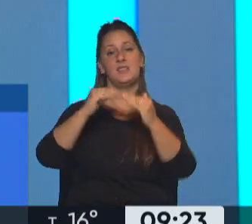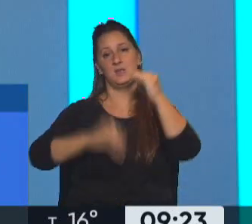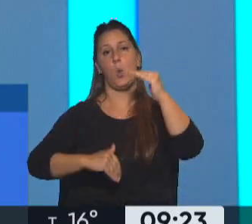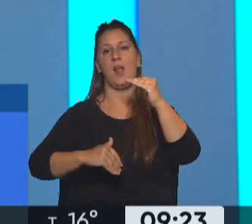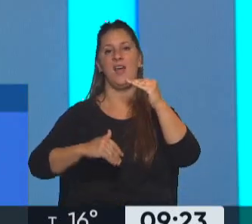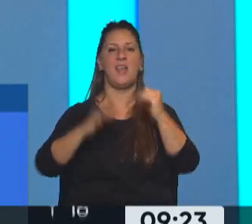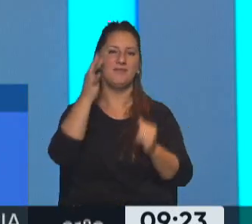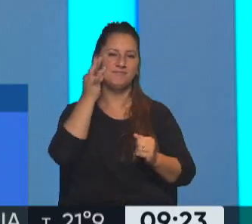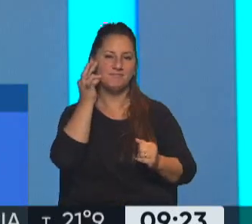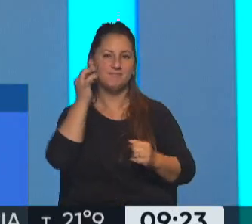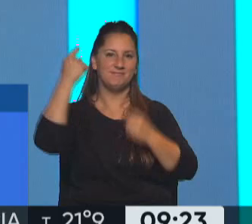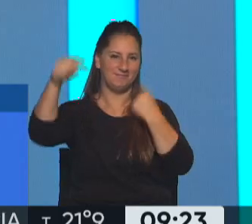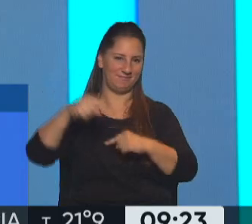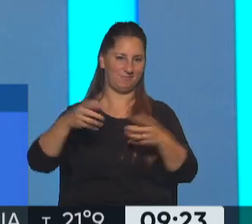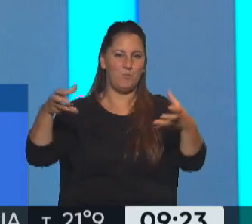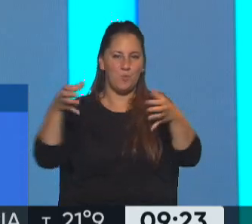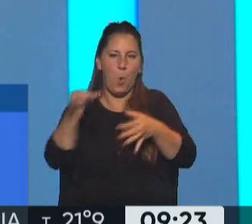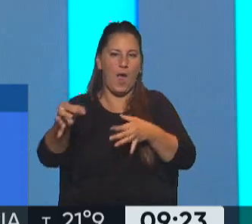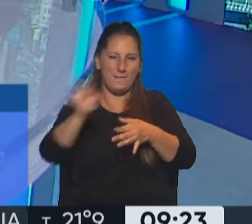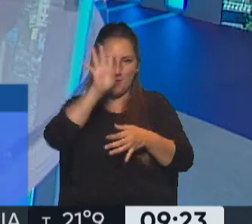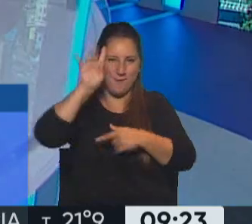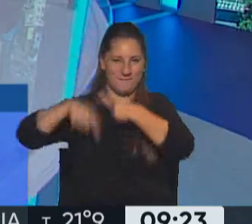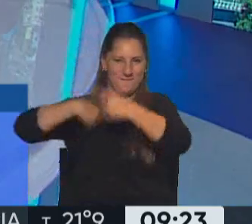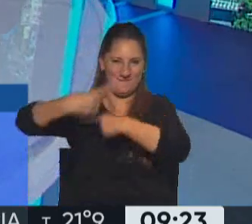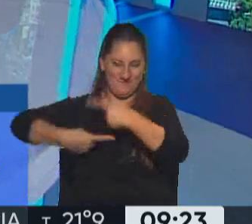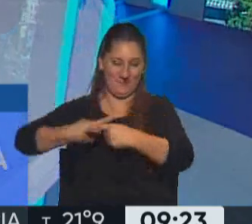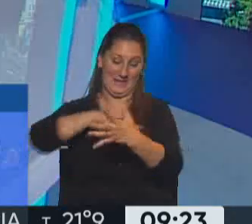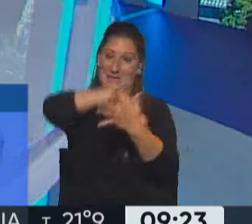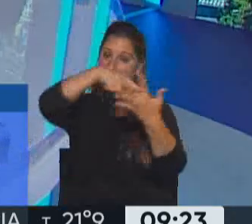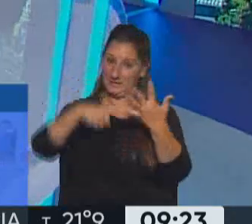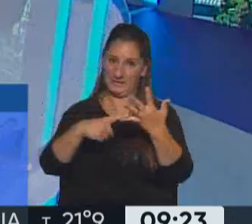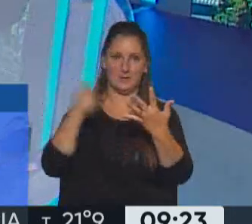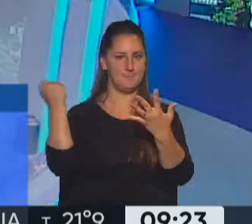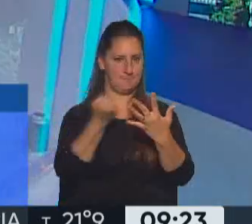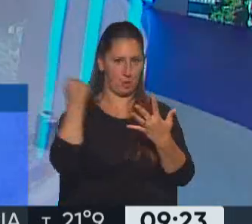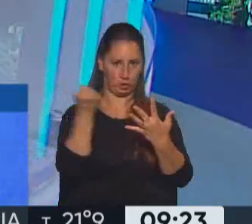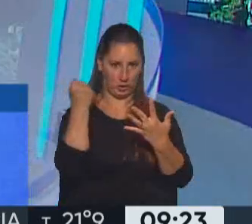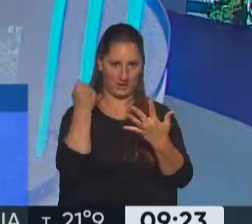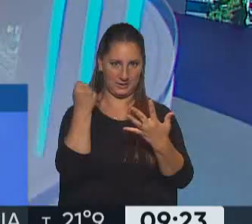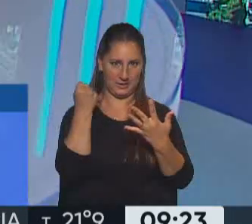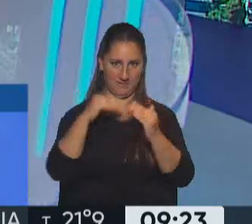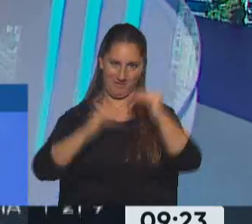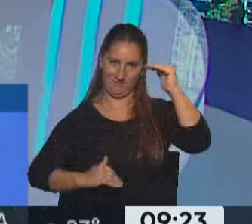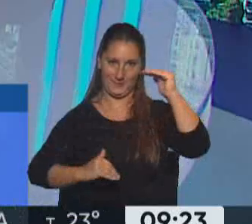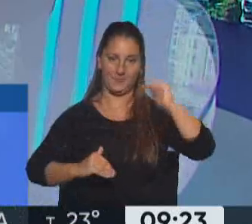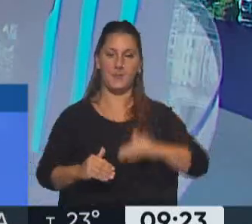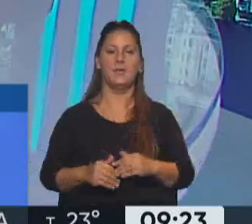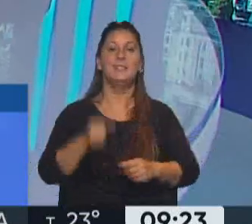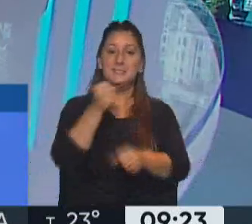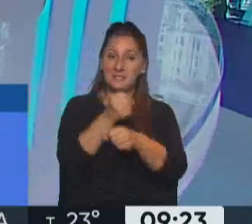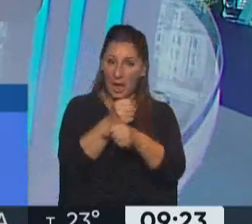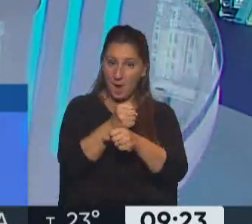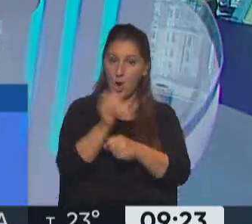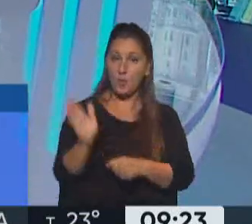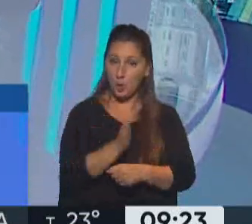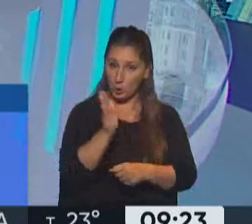eso lo vemos con los pueblos originarios. En ese sentido, me parece que hay un tema central, como yo te decía, trabajo y producción, que va a